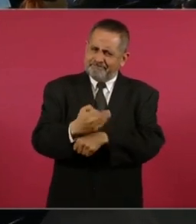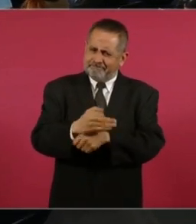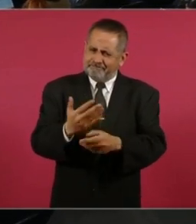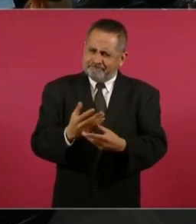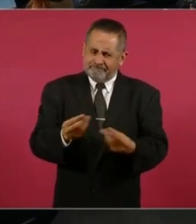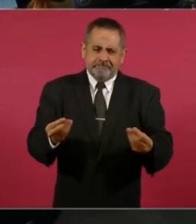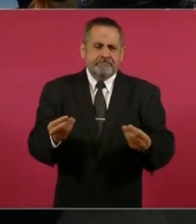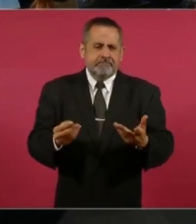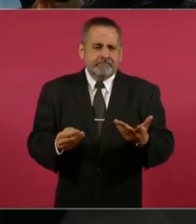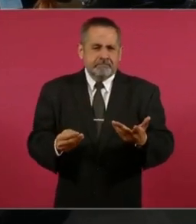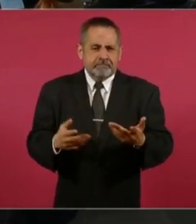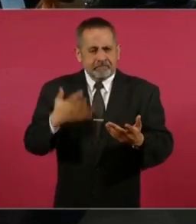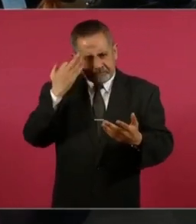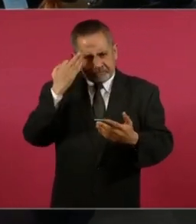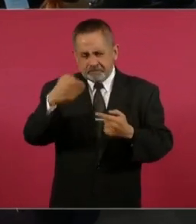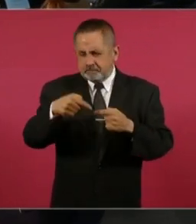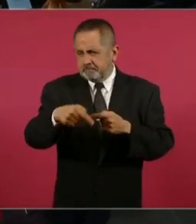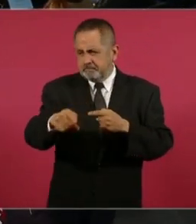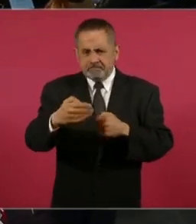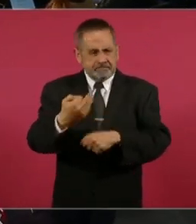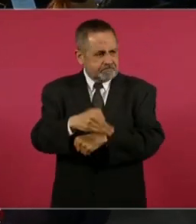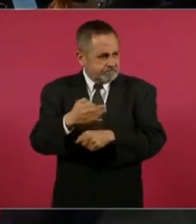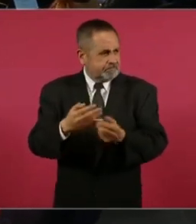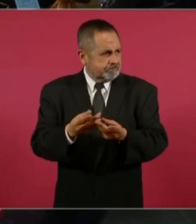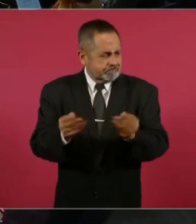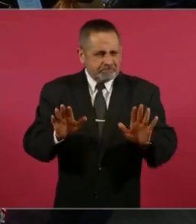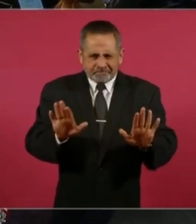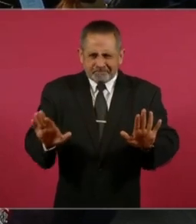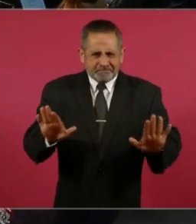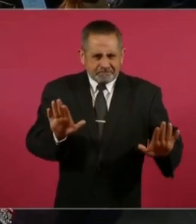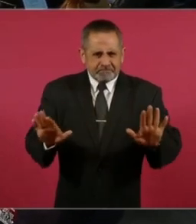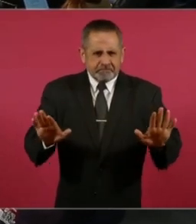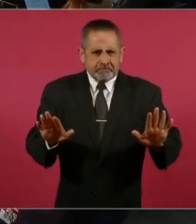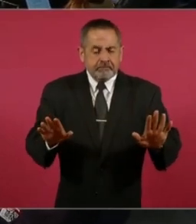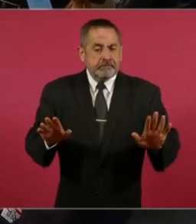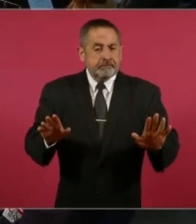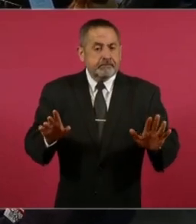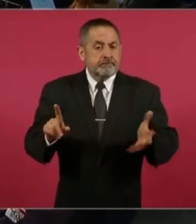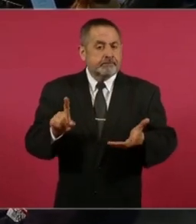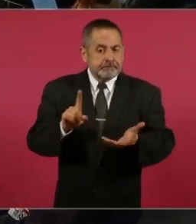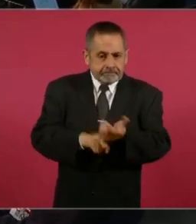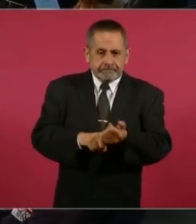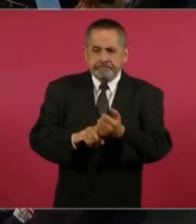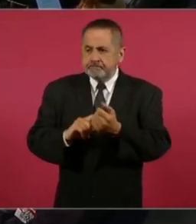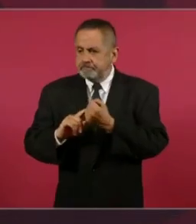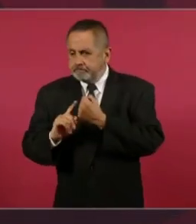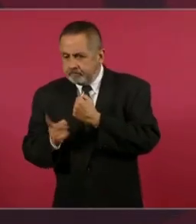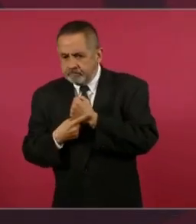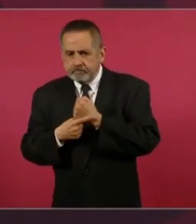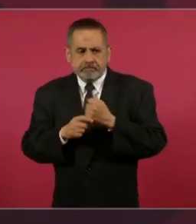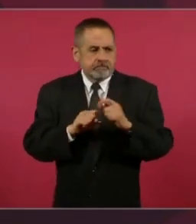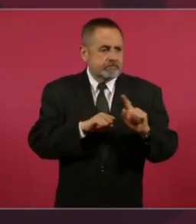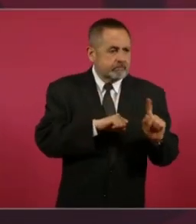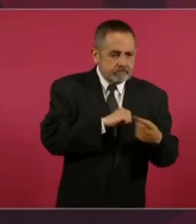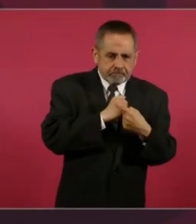fuego por un tiempo en tanto